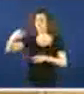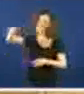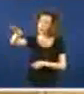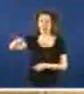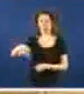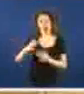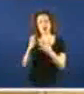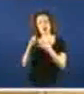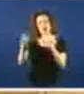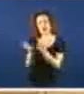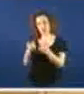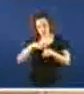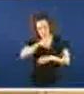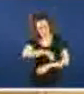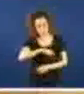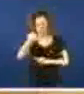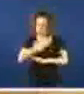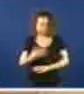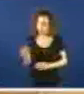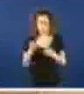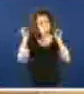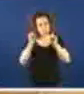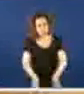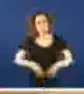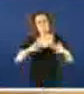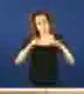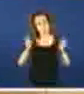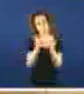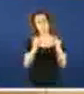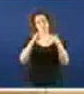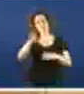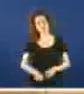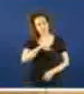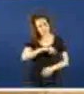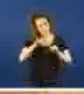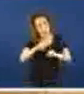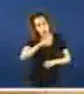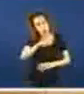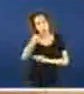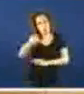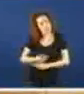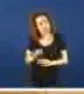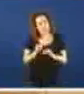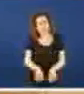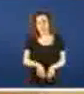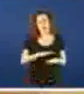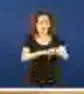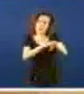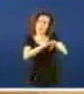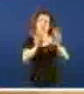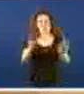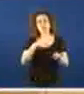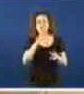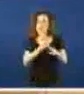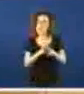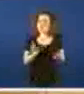vereime obrigado a abandonar o pleno tamén. Porque me parece un abuso, señor Santalices, con toda cordialidade, e que non vai na